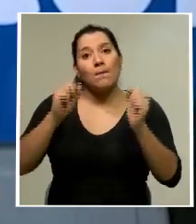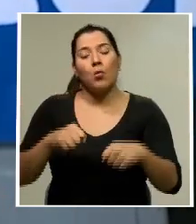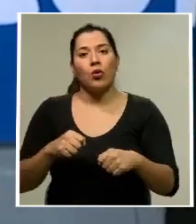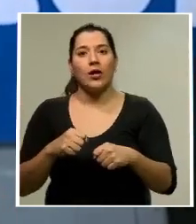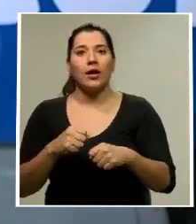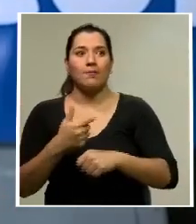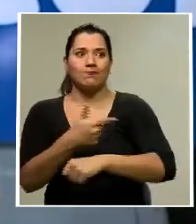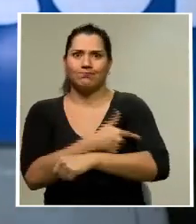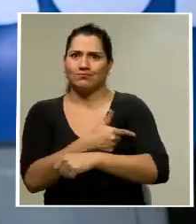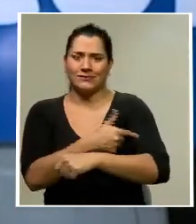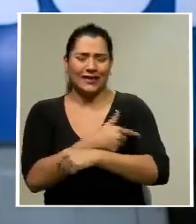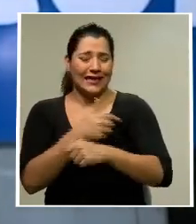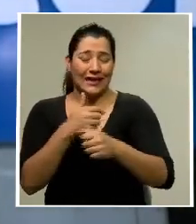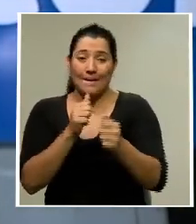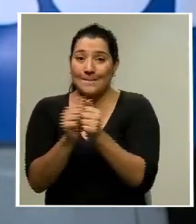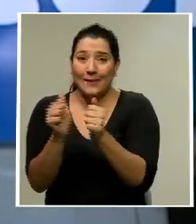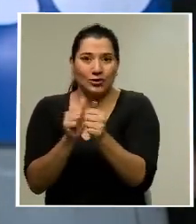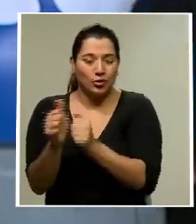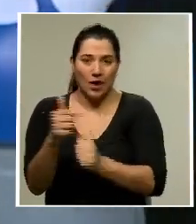cantidad